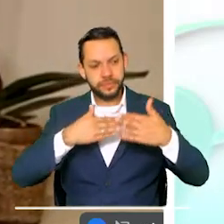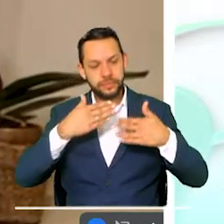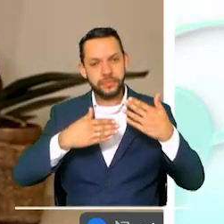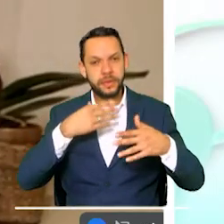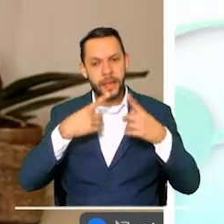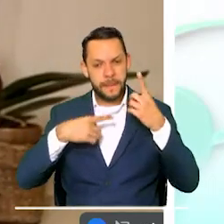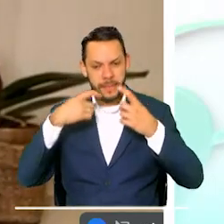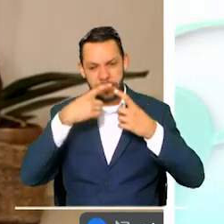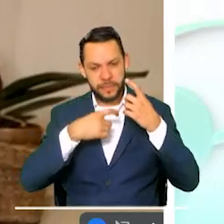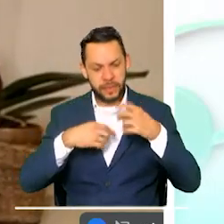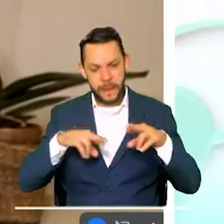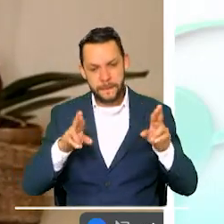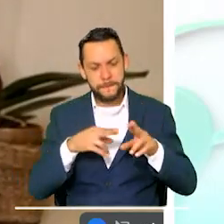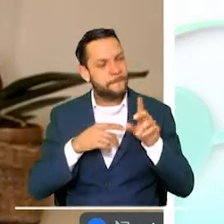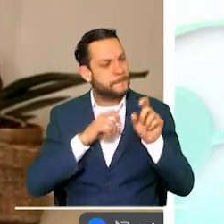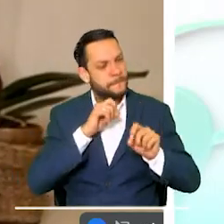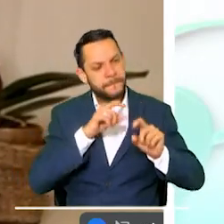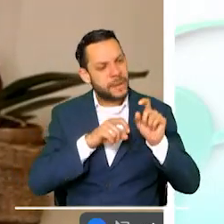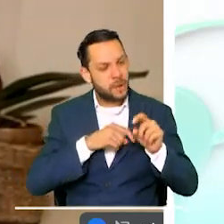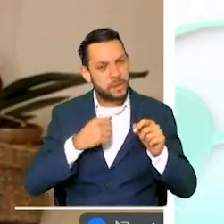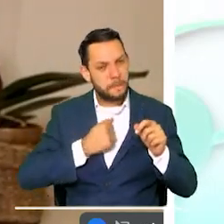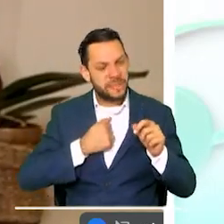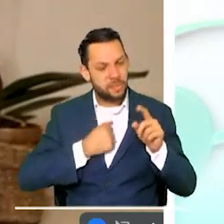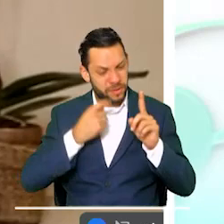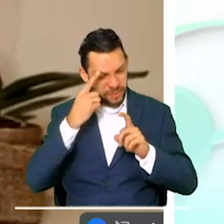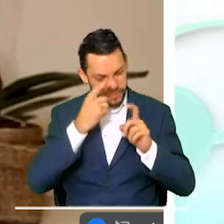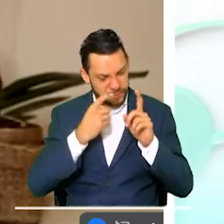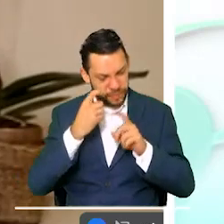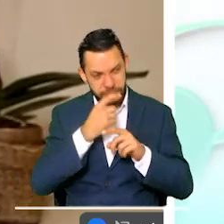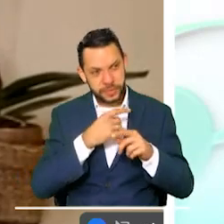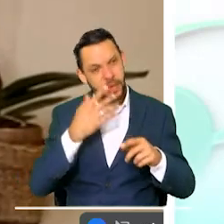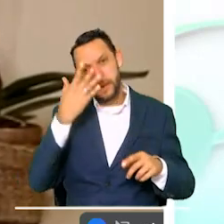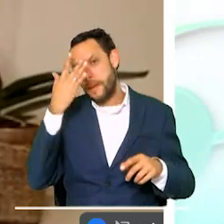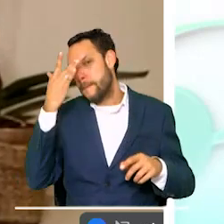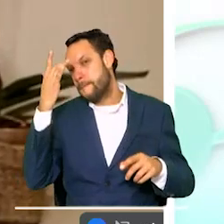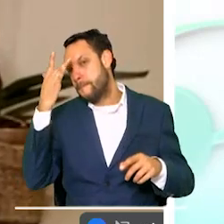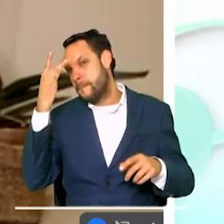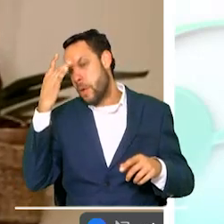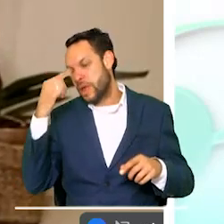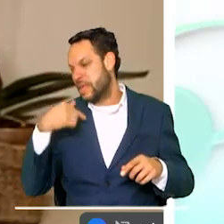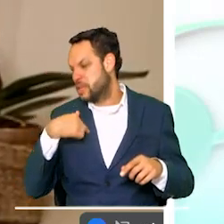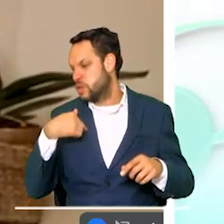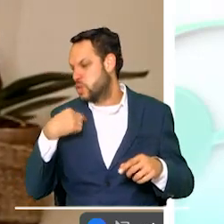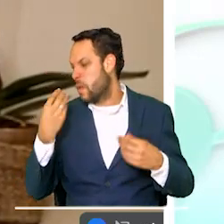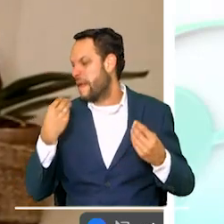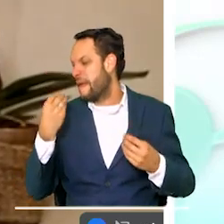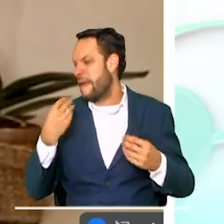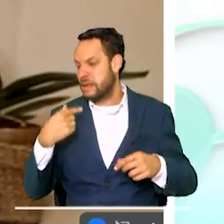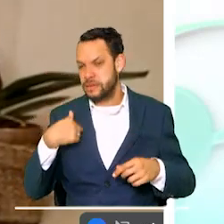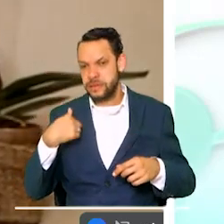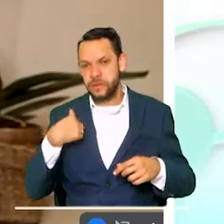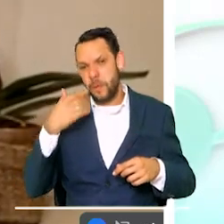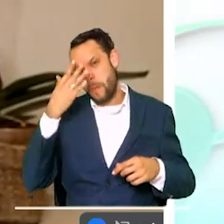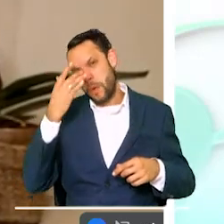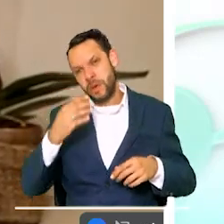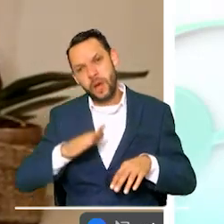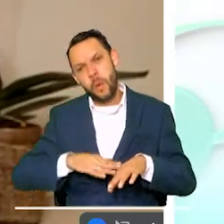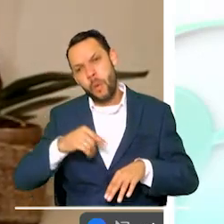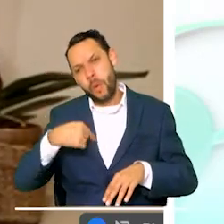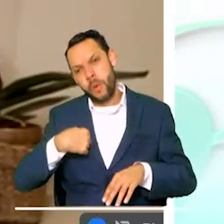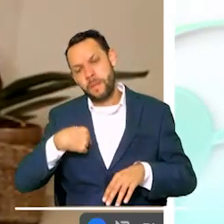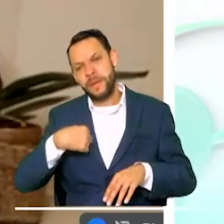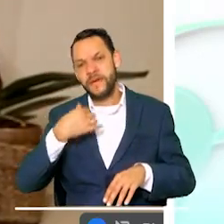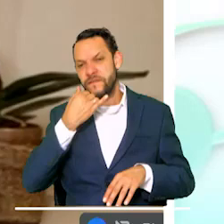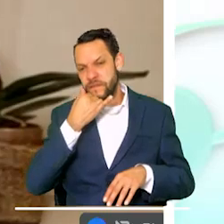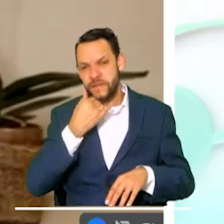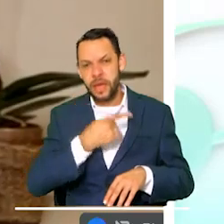preguntas de muy poco valor. Preguntas como, por ejemplo, ¿por qué me pasa esto a mí? ¿Por qué yo me merezco